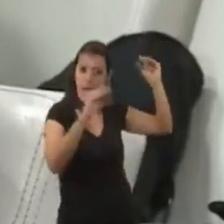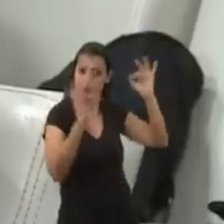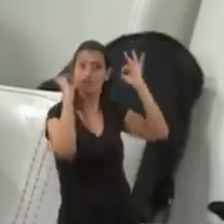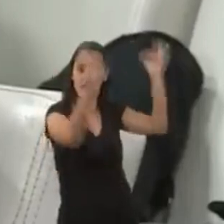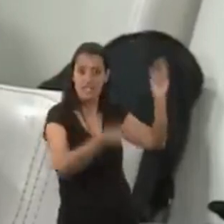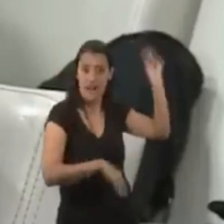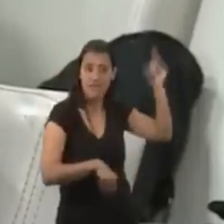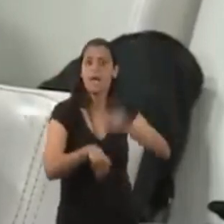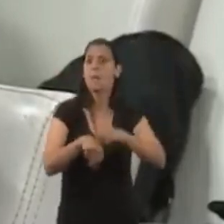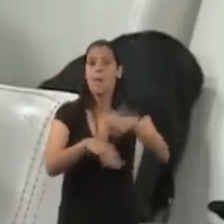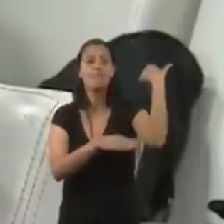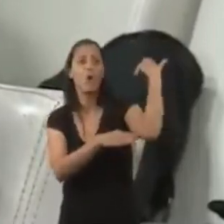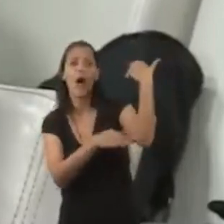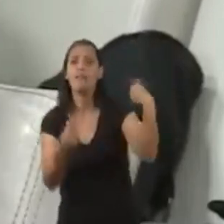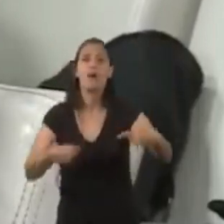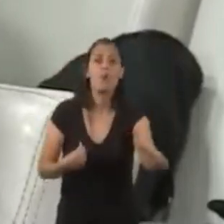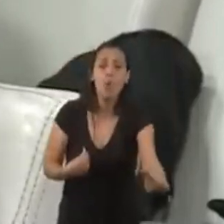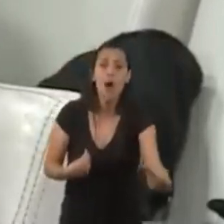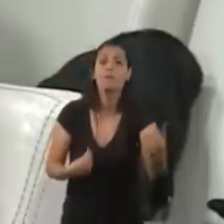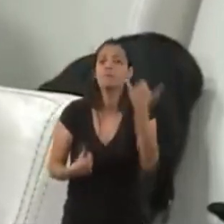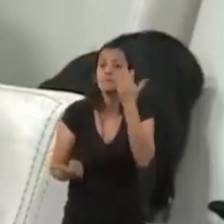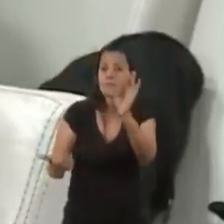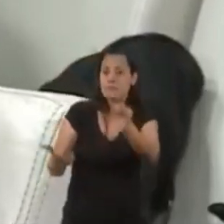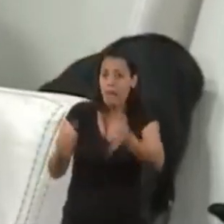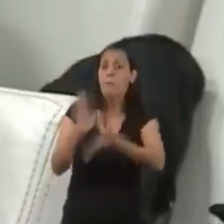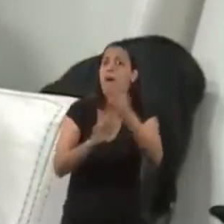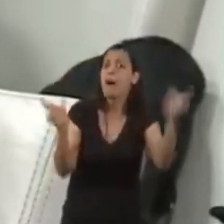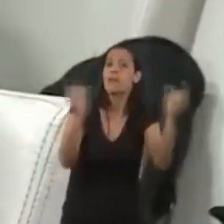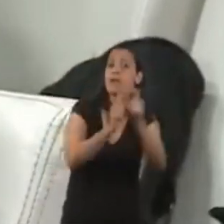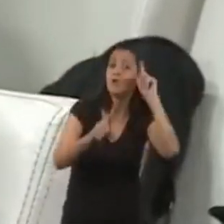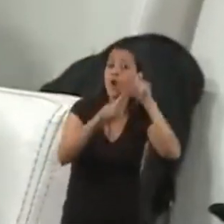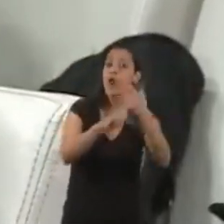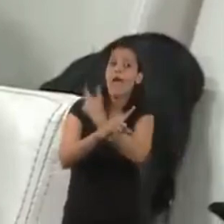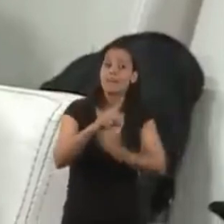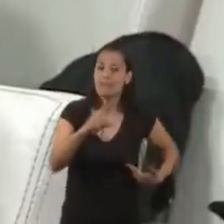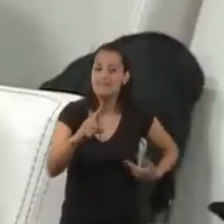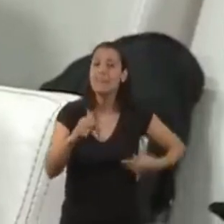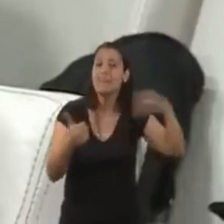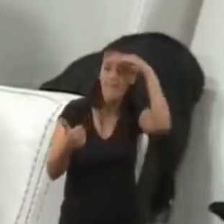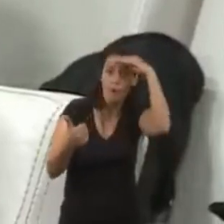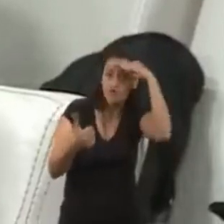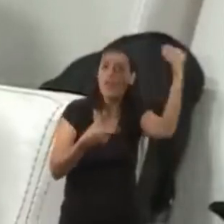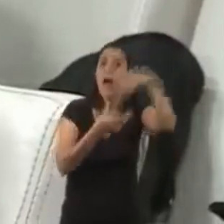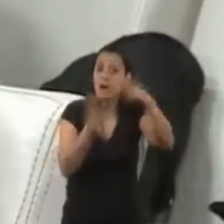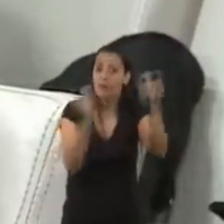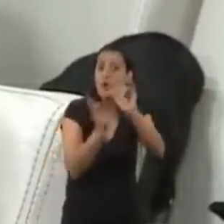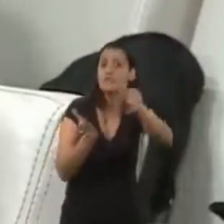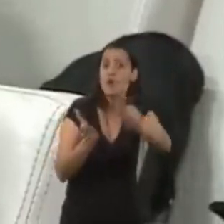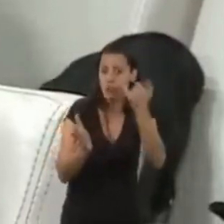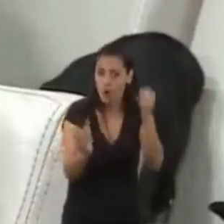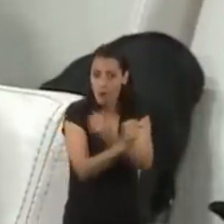momento habla en la conferencia está prevista reunión con el expresidente Jair bolsonaro está confirmada